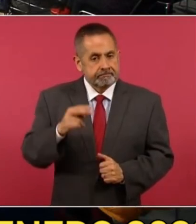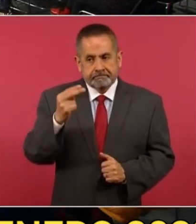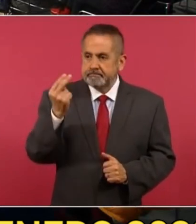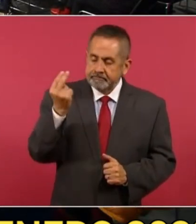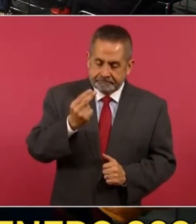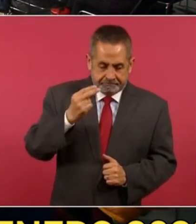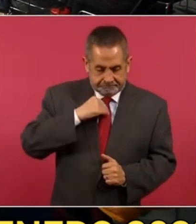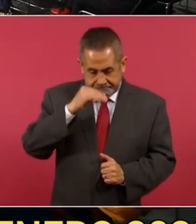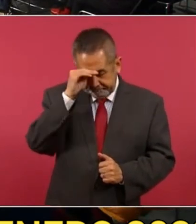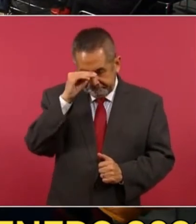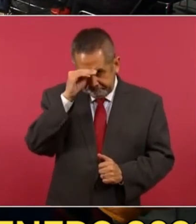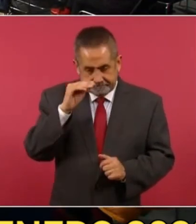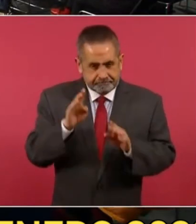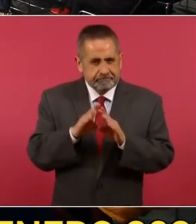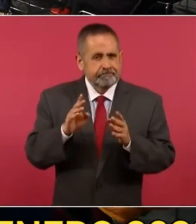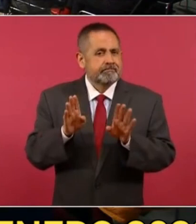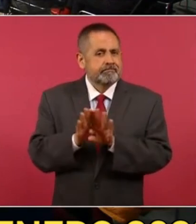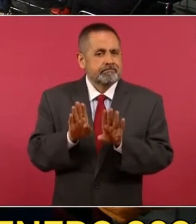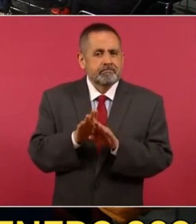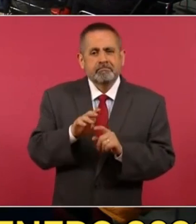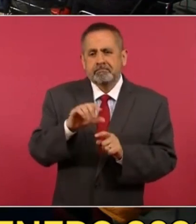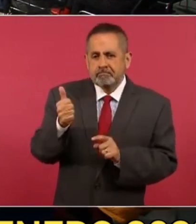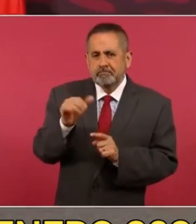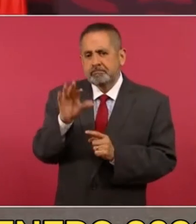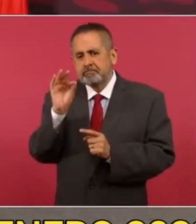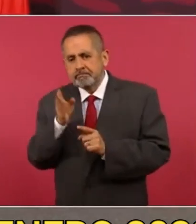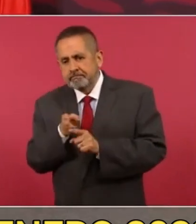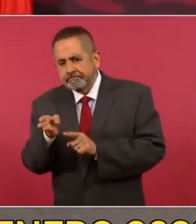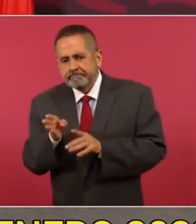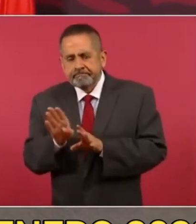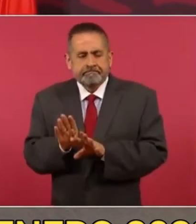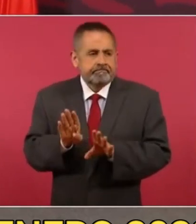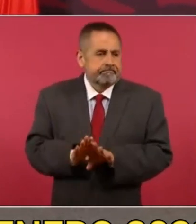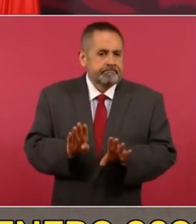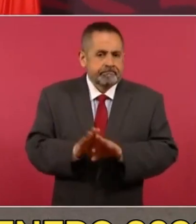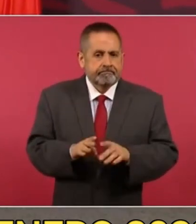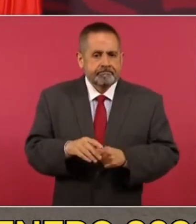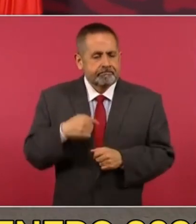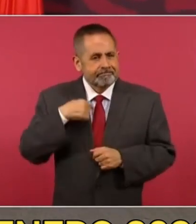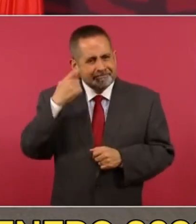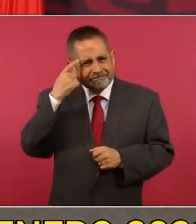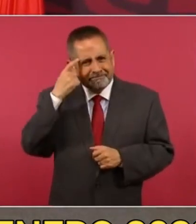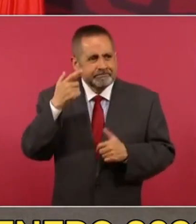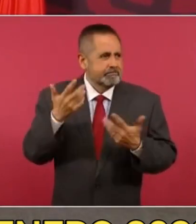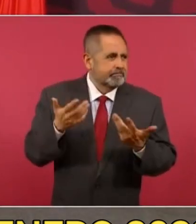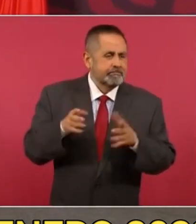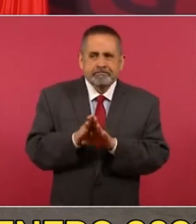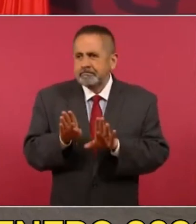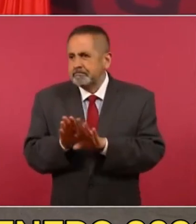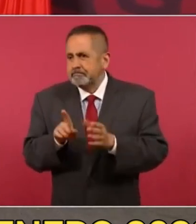ponernos a pensar en otras cosas, a voltear a ver para otro